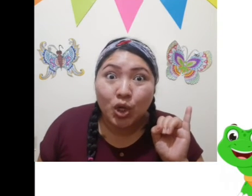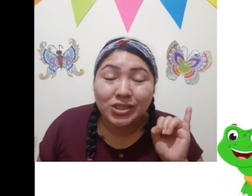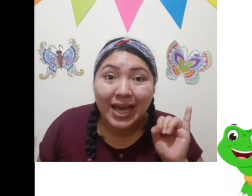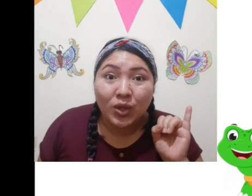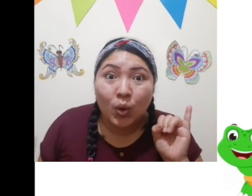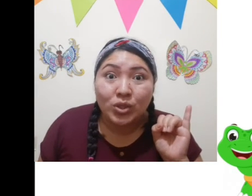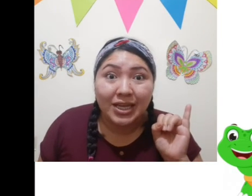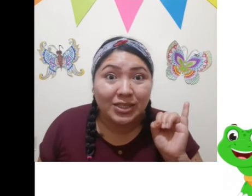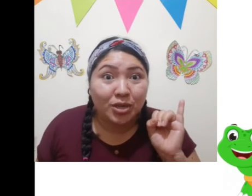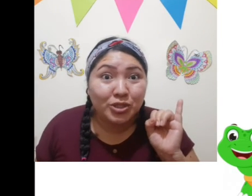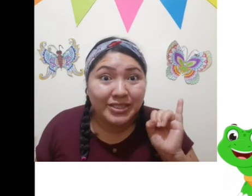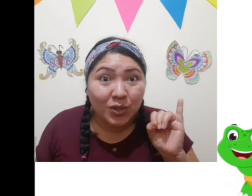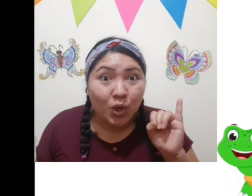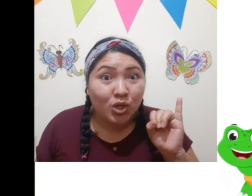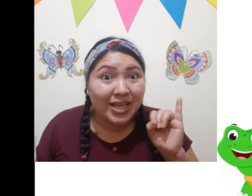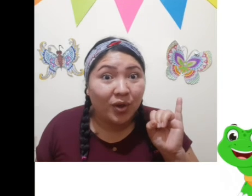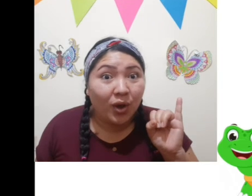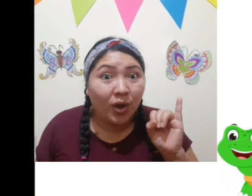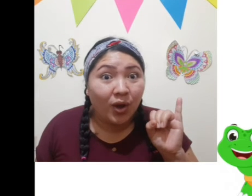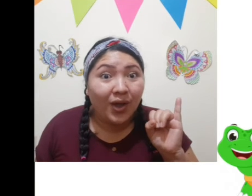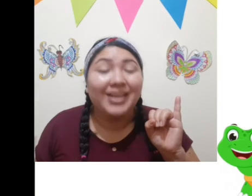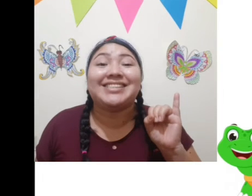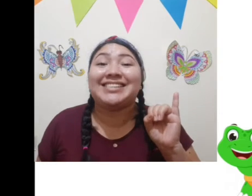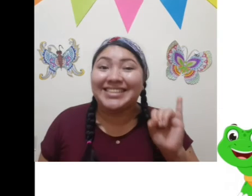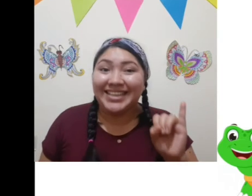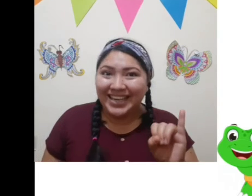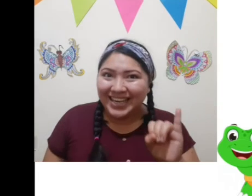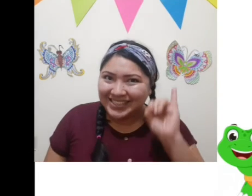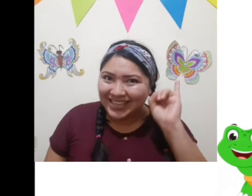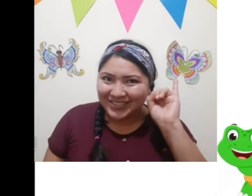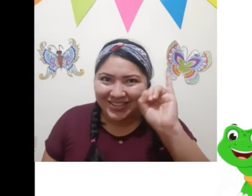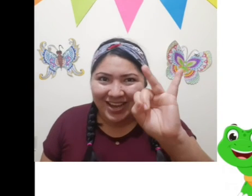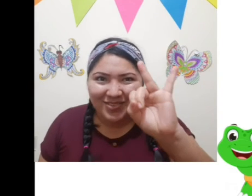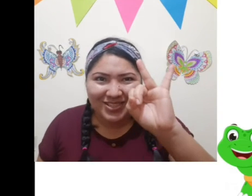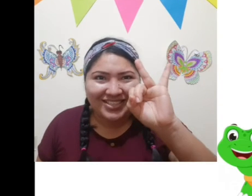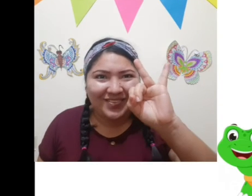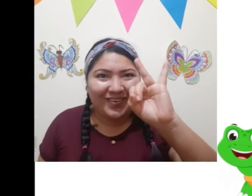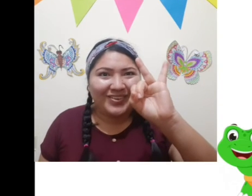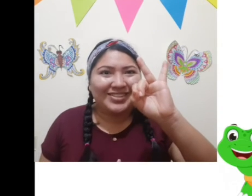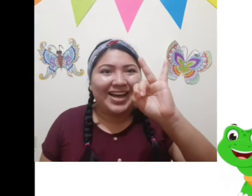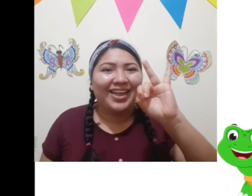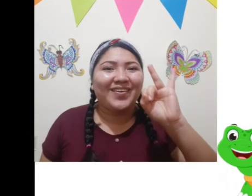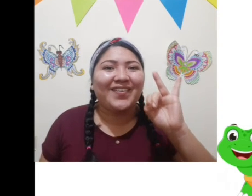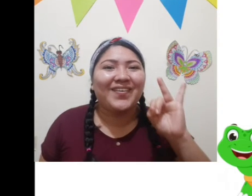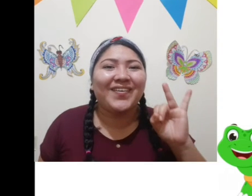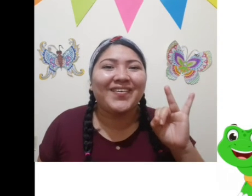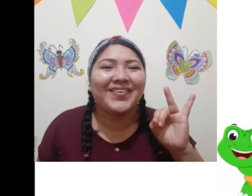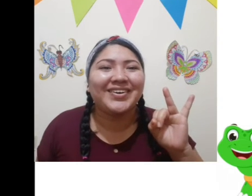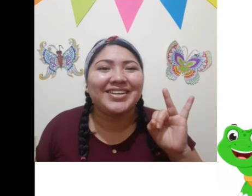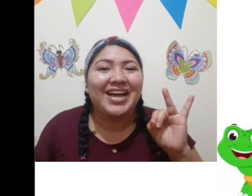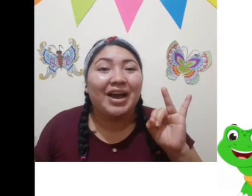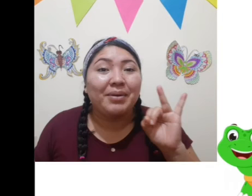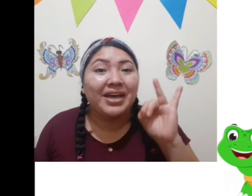círculo rosado o seleccionamos el círculo rosado y seleccionamos el círculo rosado